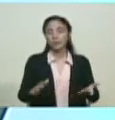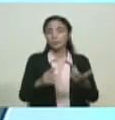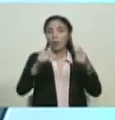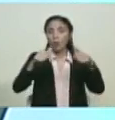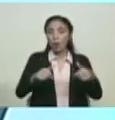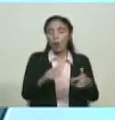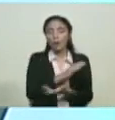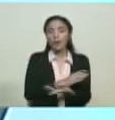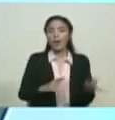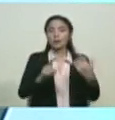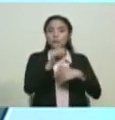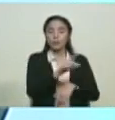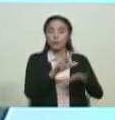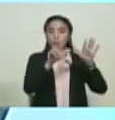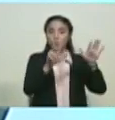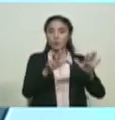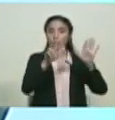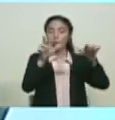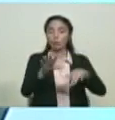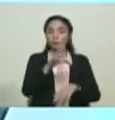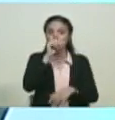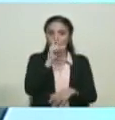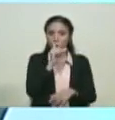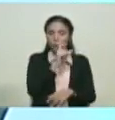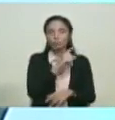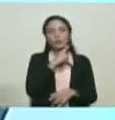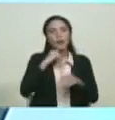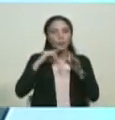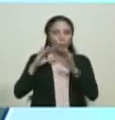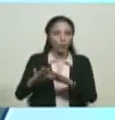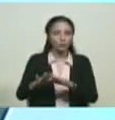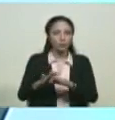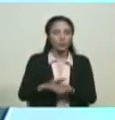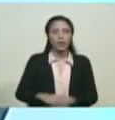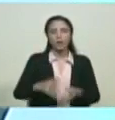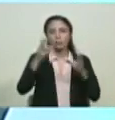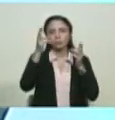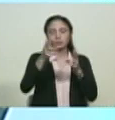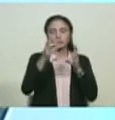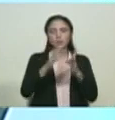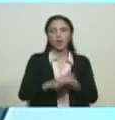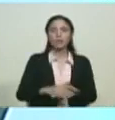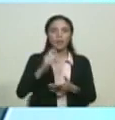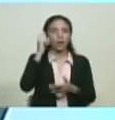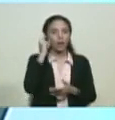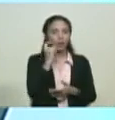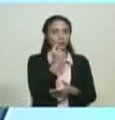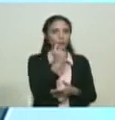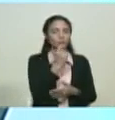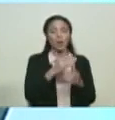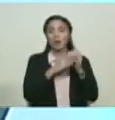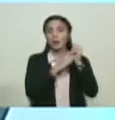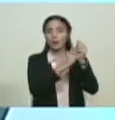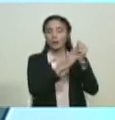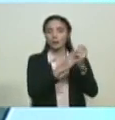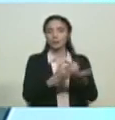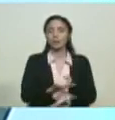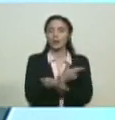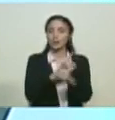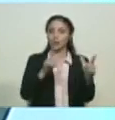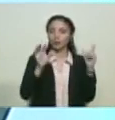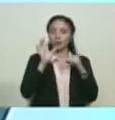conmemoramos los 188 años del asesinato en berruecos de uno de los padres libertadores